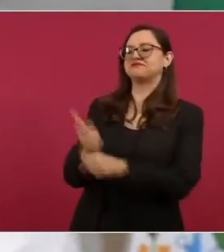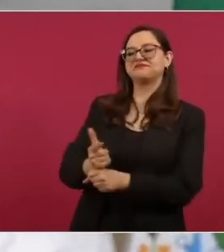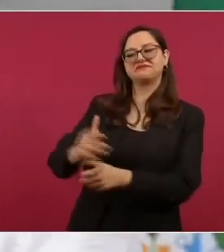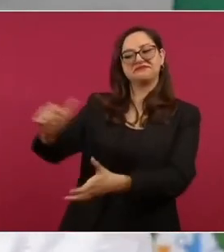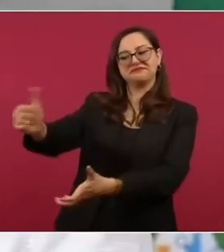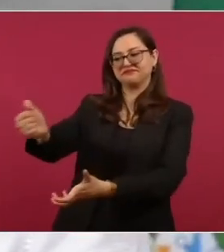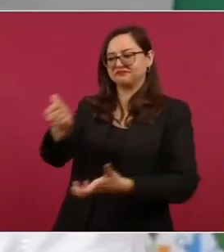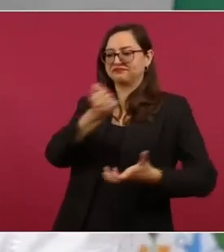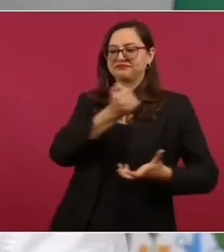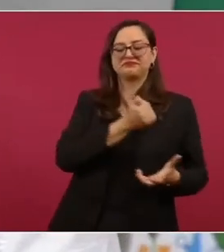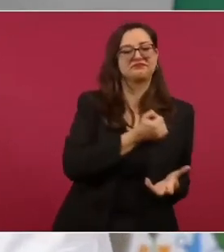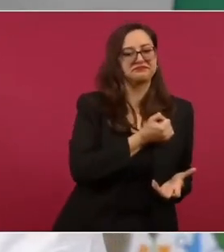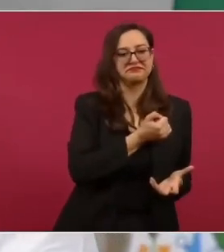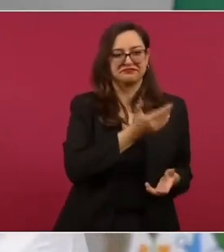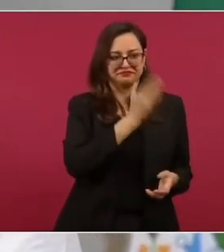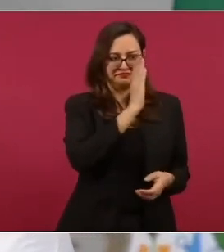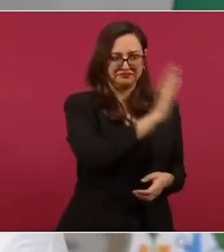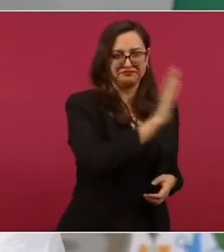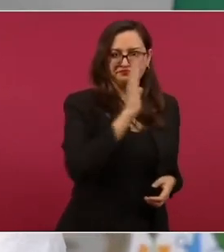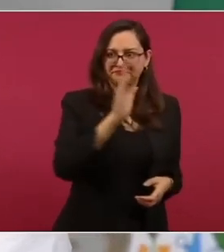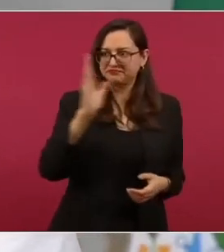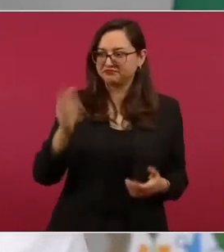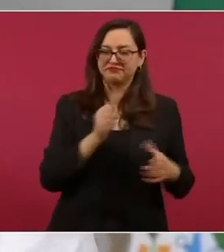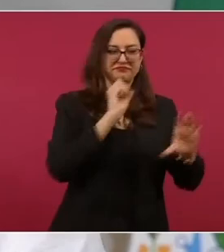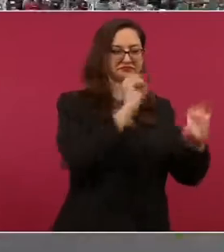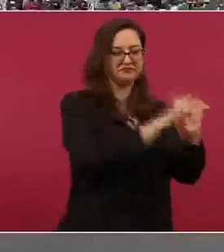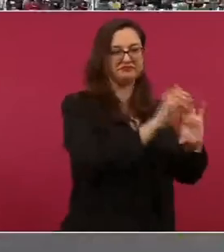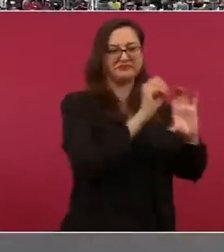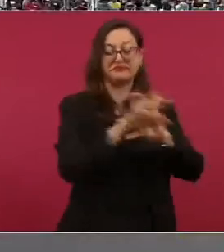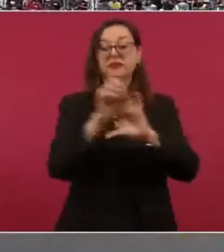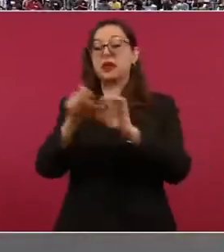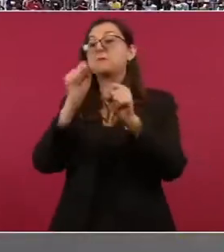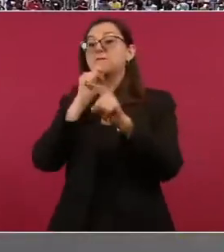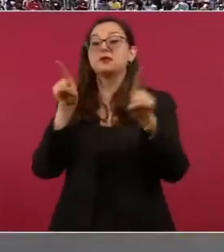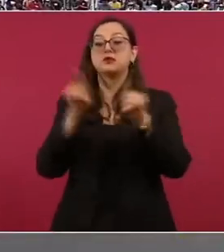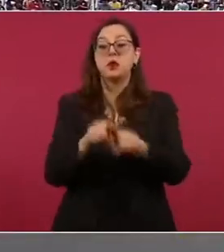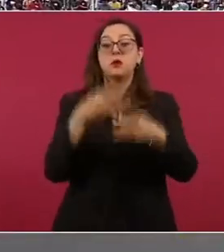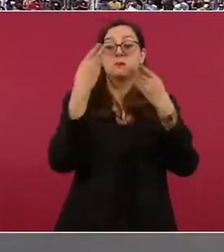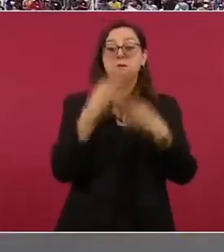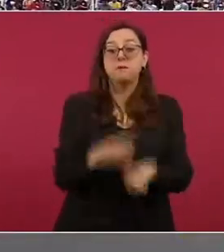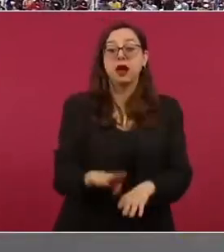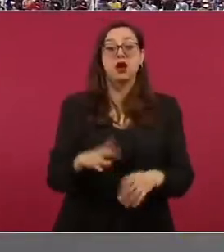1.779 sucursales del Banco de Bienestar y están operando